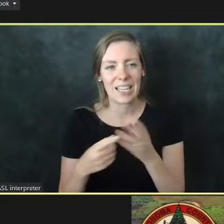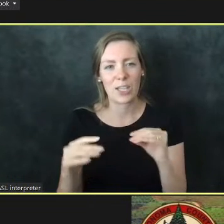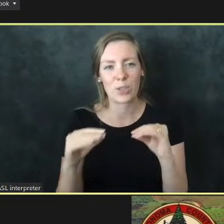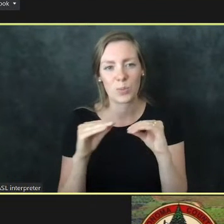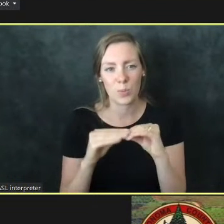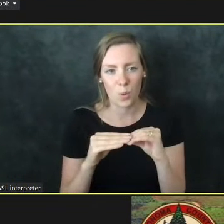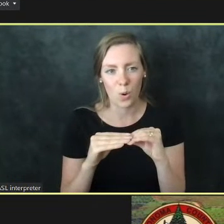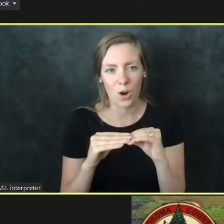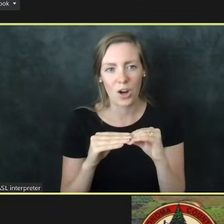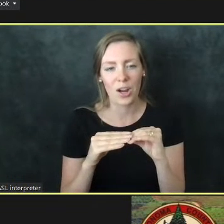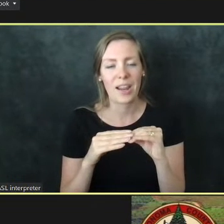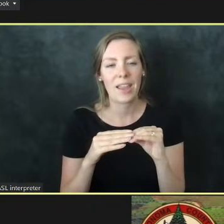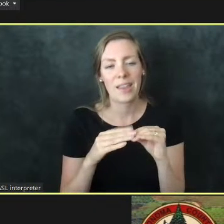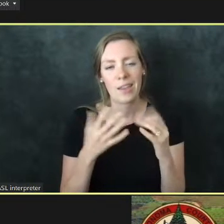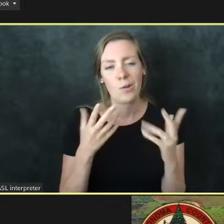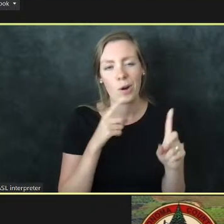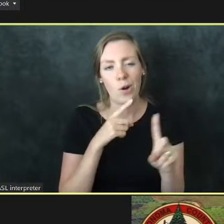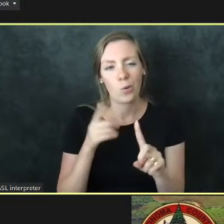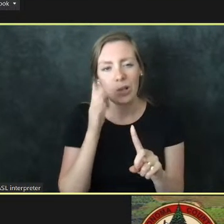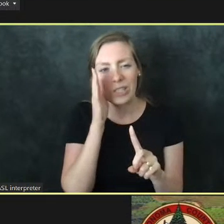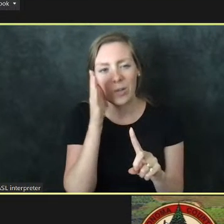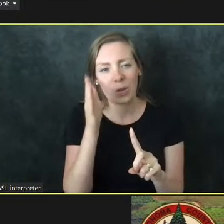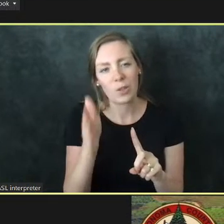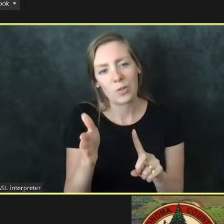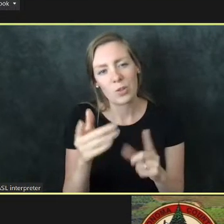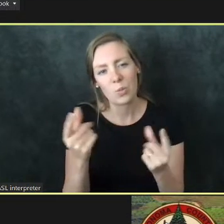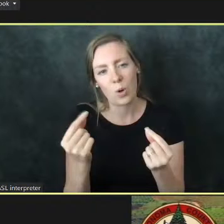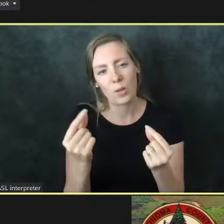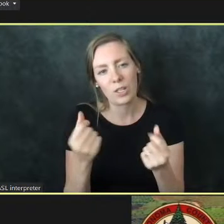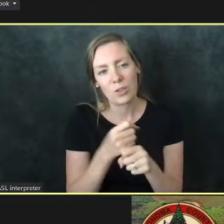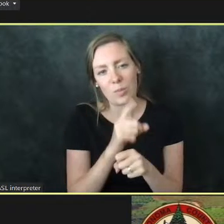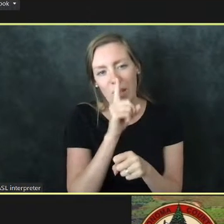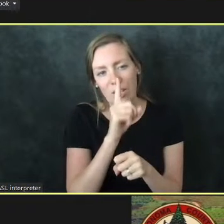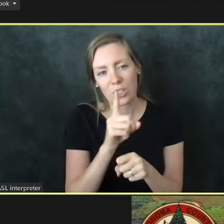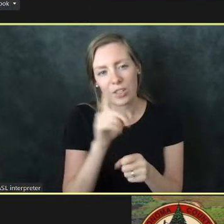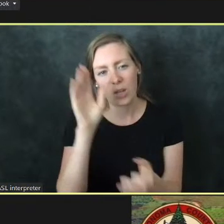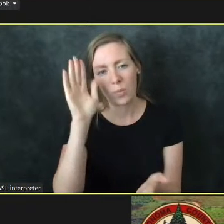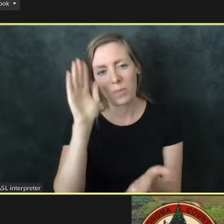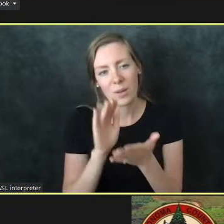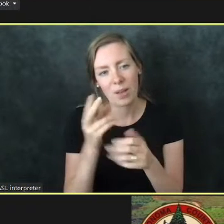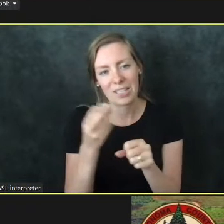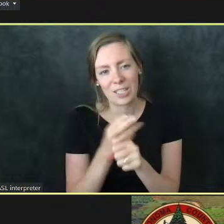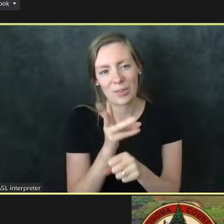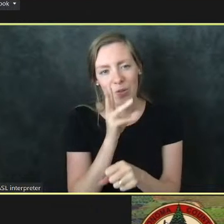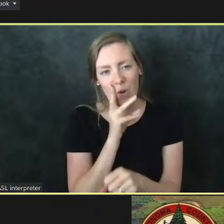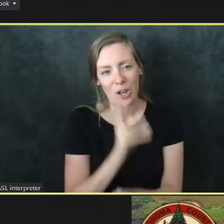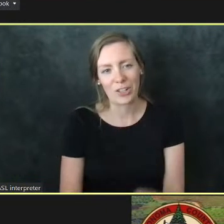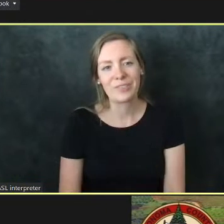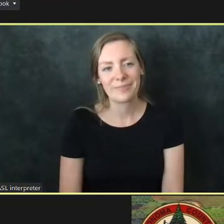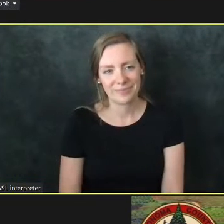Vamos a hablar acerca de dónde estamos y qué